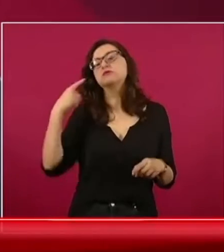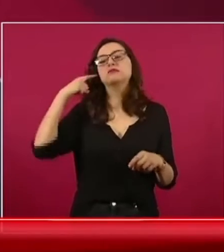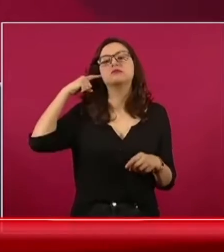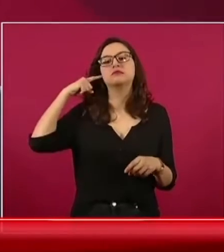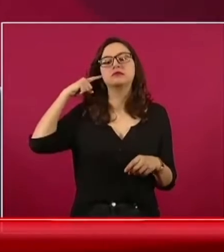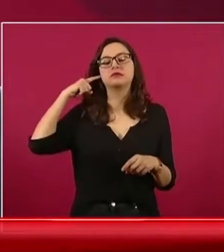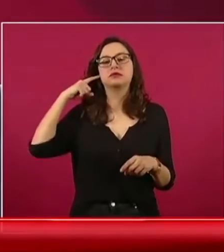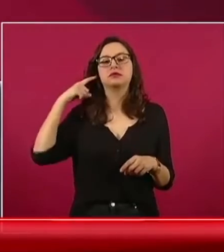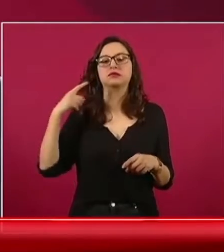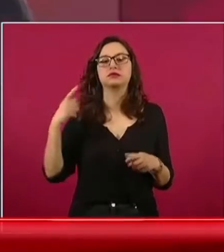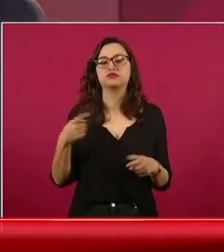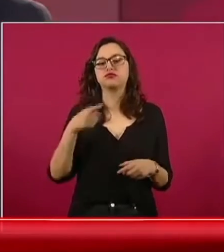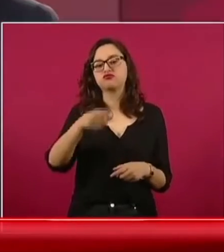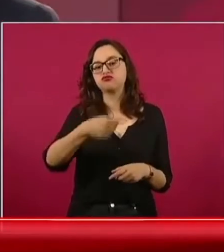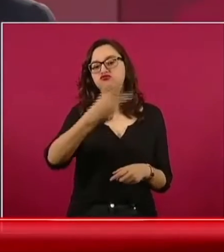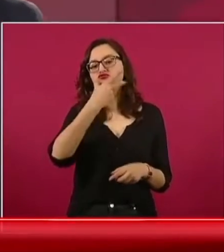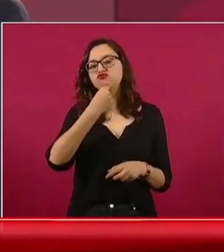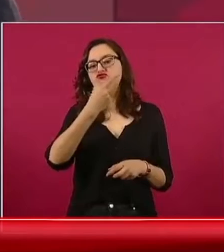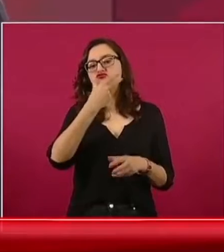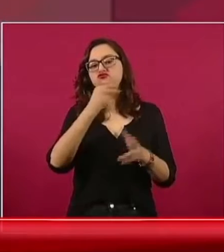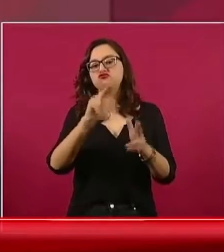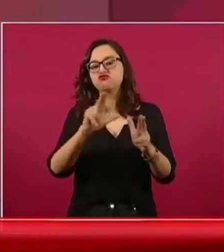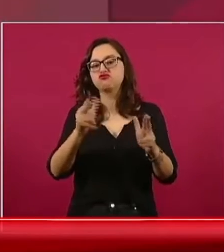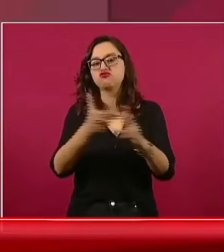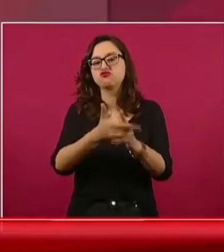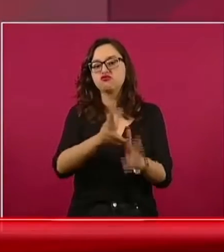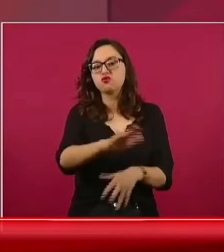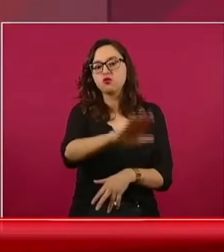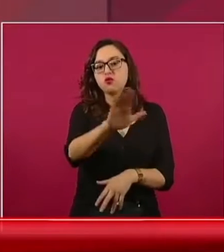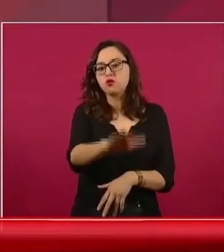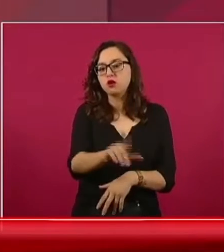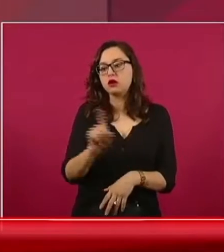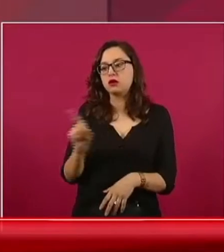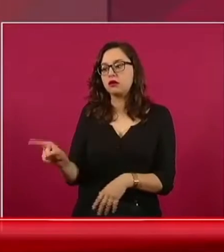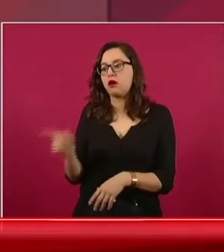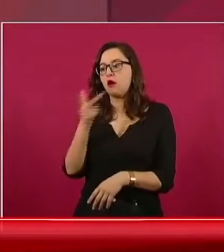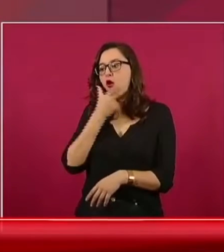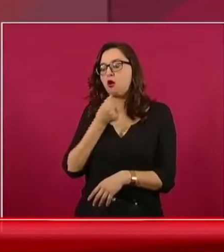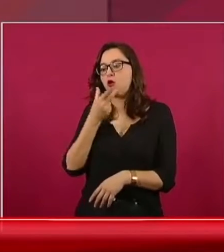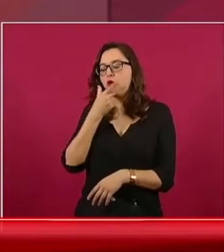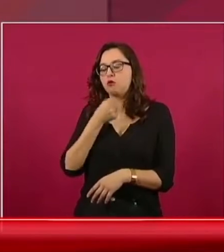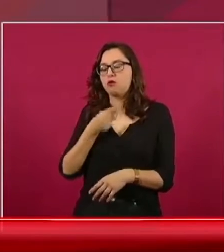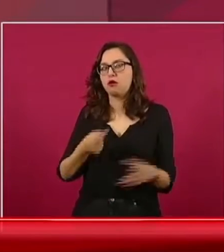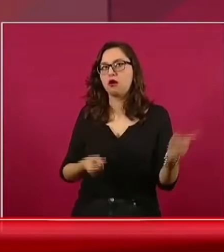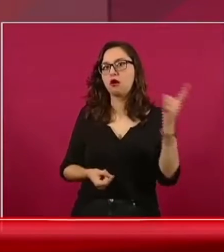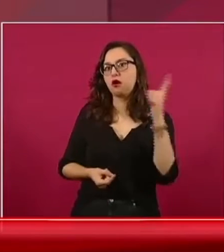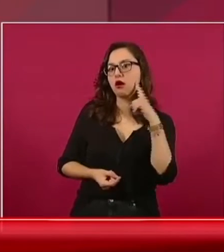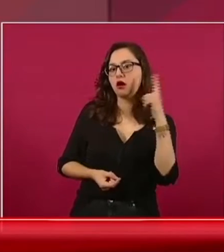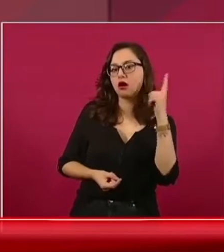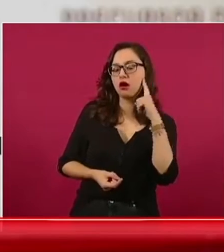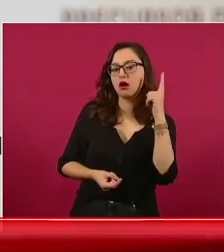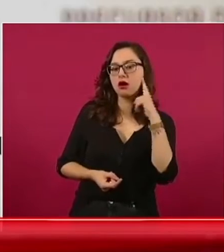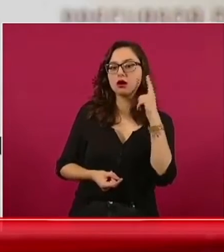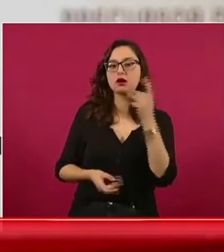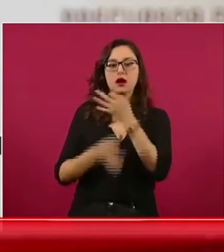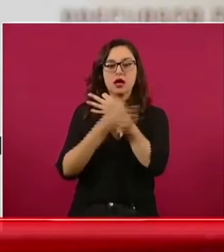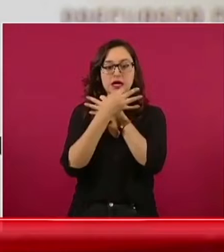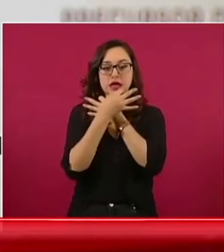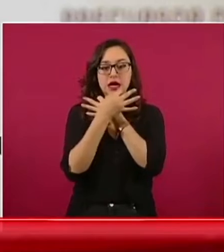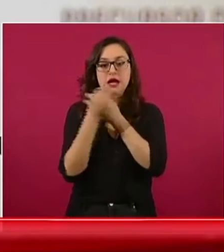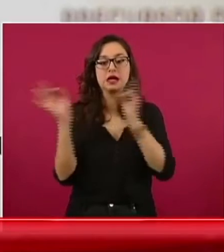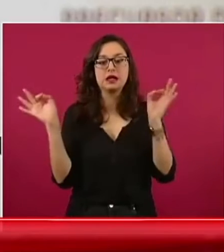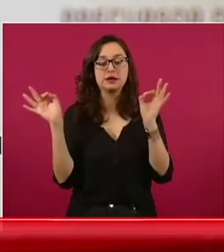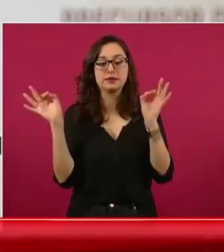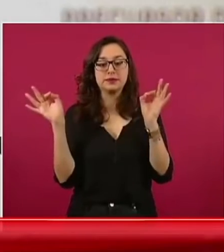de lo que había pasado le dice entonces 40 sí